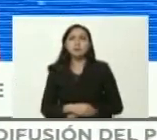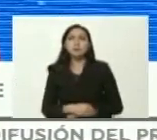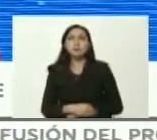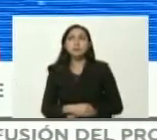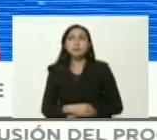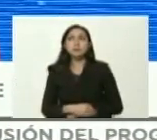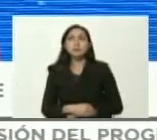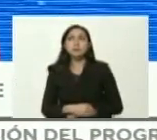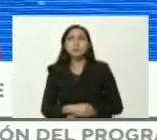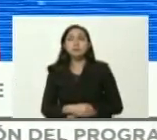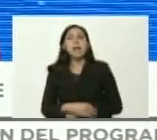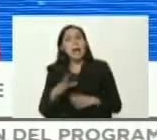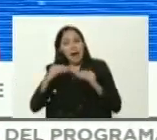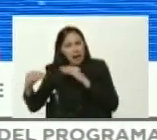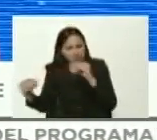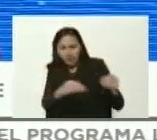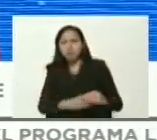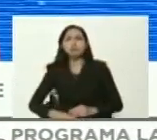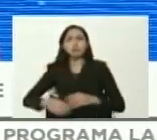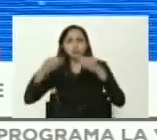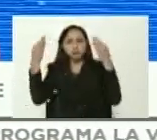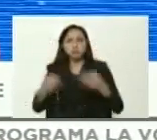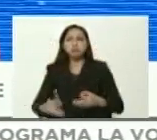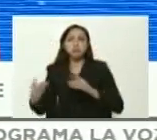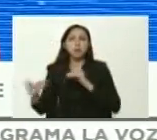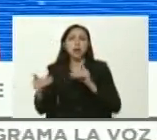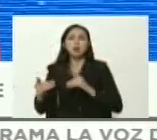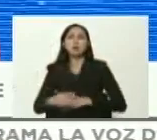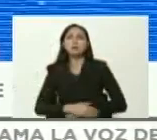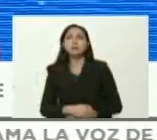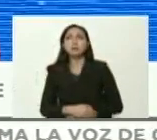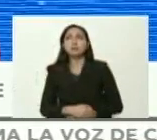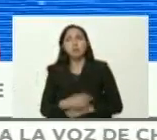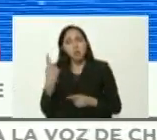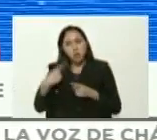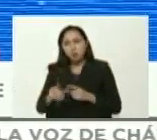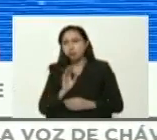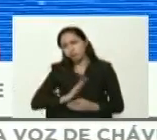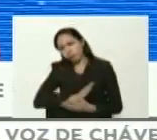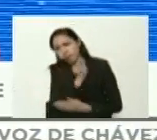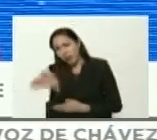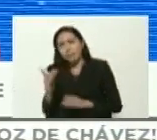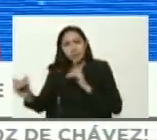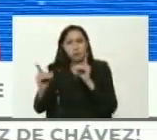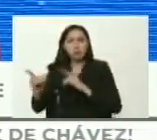¿Quieren hablar en Venezuela? Hablamos. ¿Quieren hablar en otro país? Hablamos.